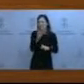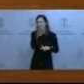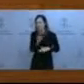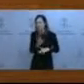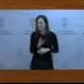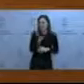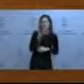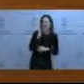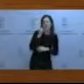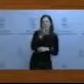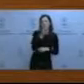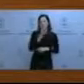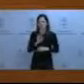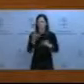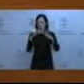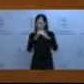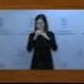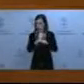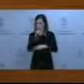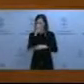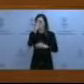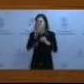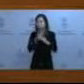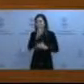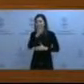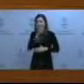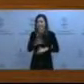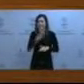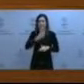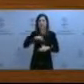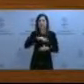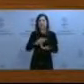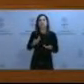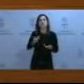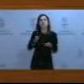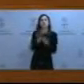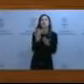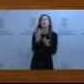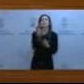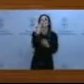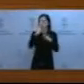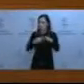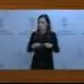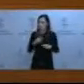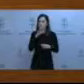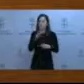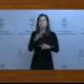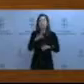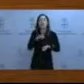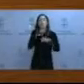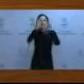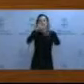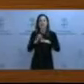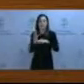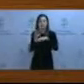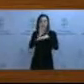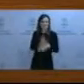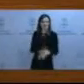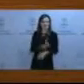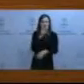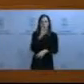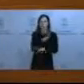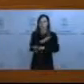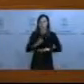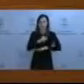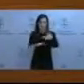de octubre. Y fíjese, solo reclamábamos una cosa. Ante un informe que había presentado demoledor el Tribunal Superior